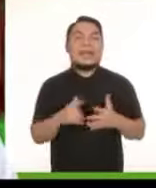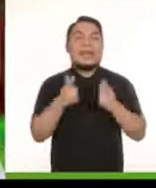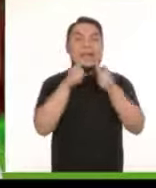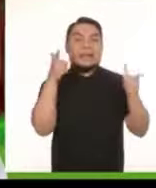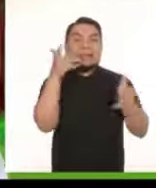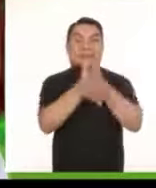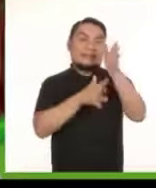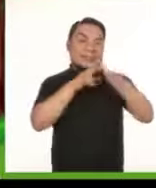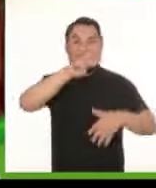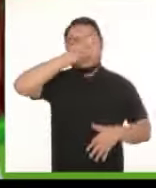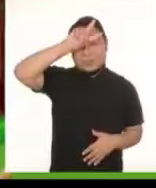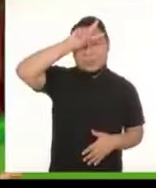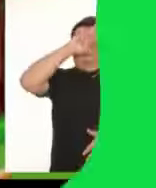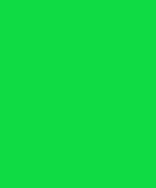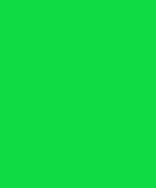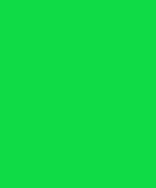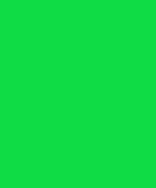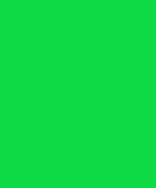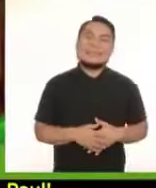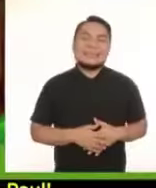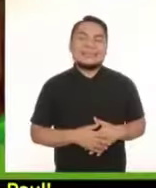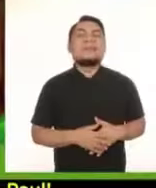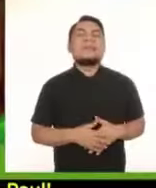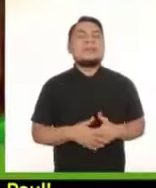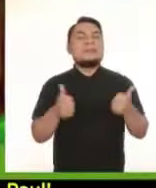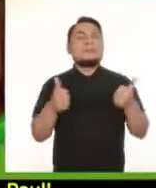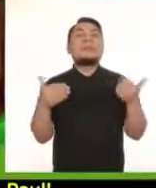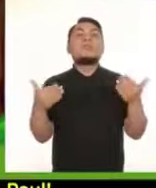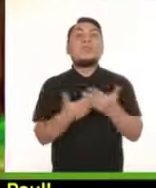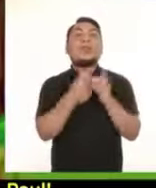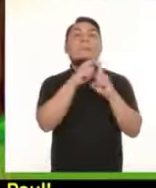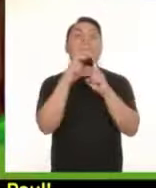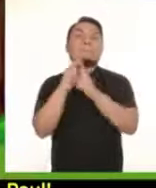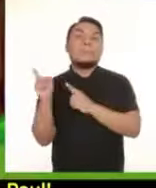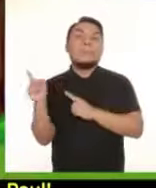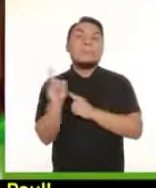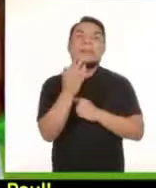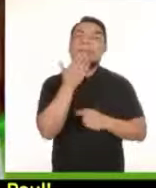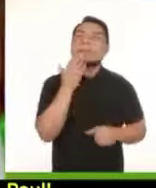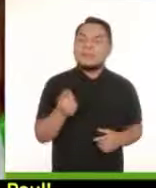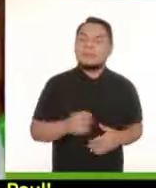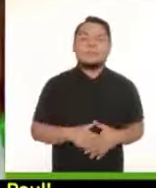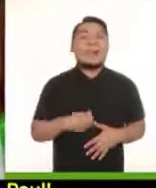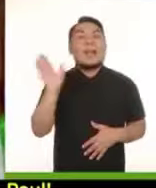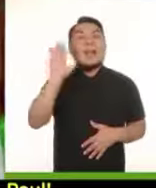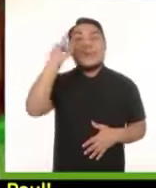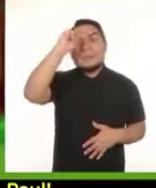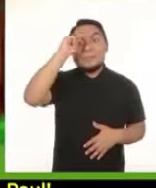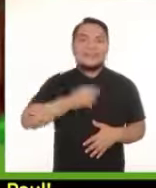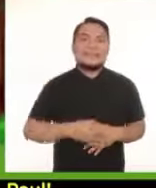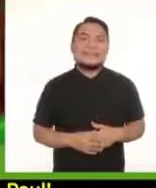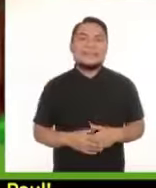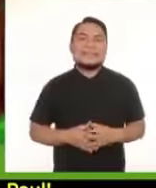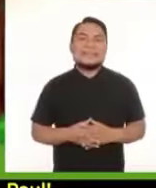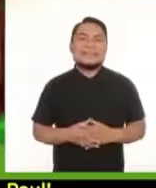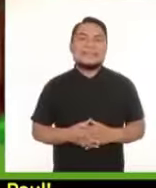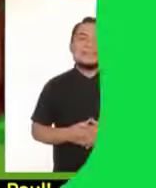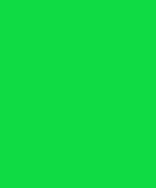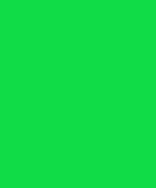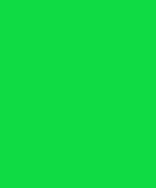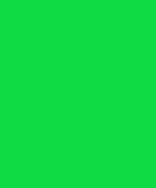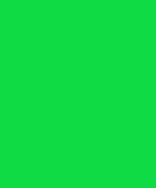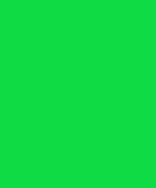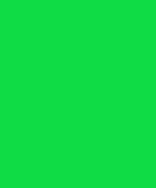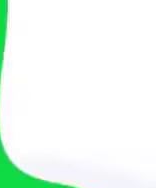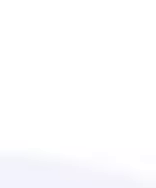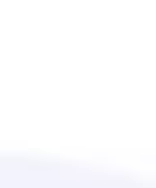en lengua de señas peruana. ¿Qué nuevas palabras nos traerá? ¡Hola, Paul!